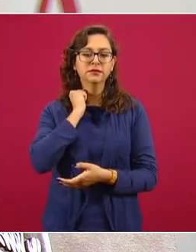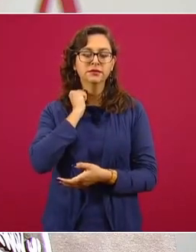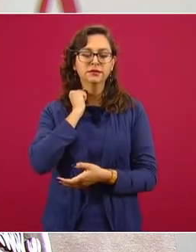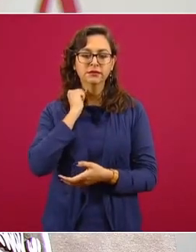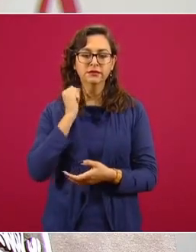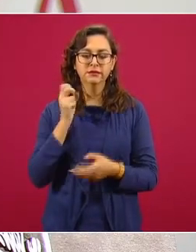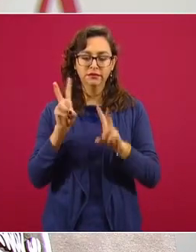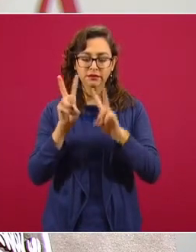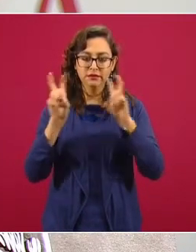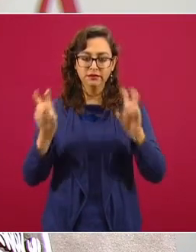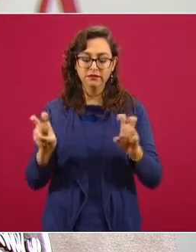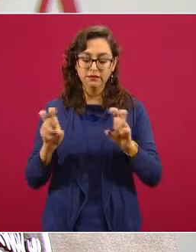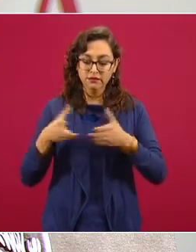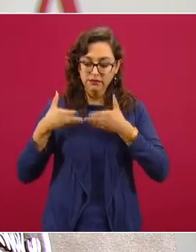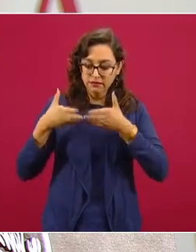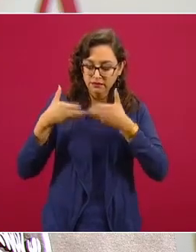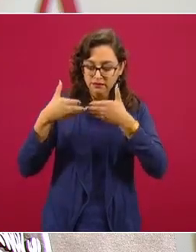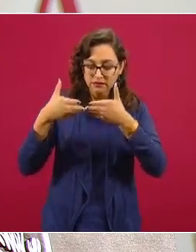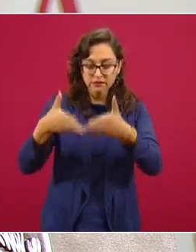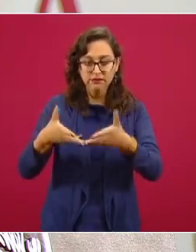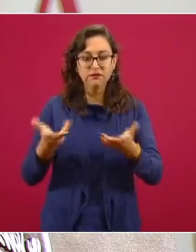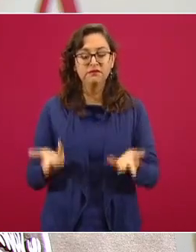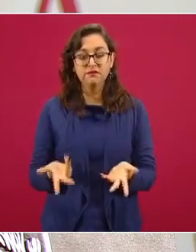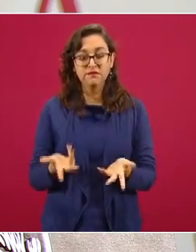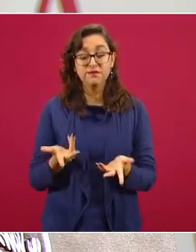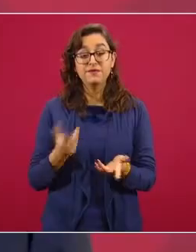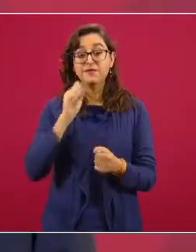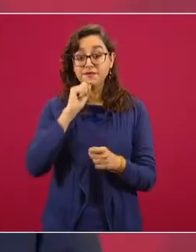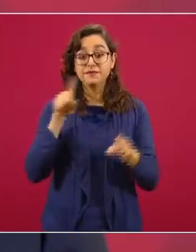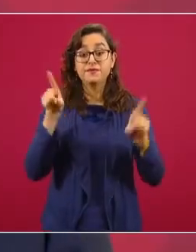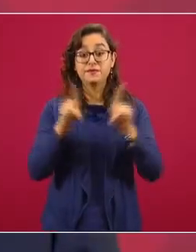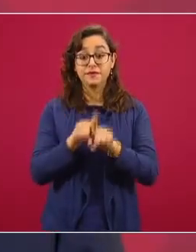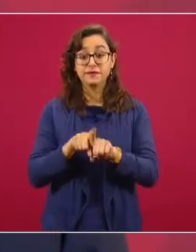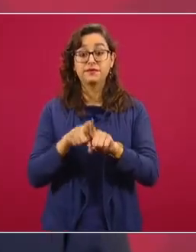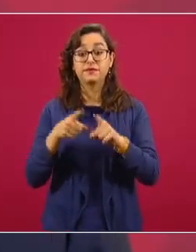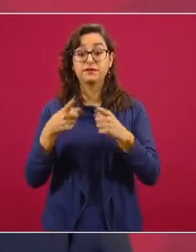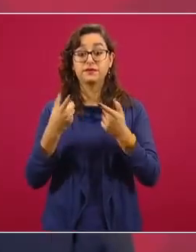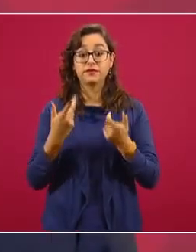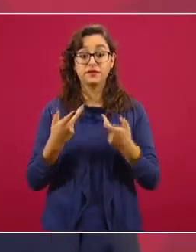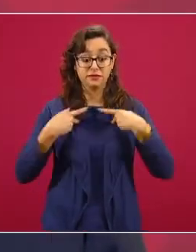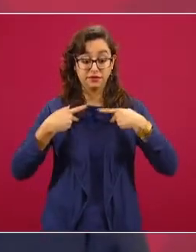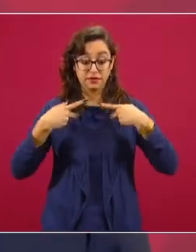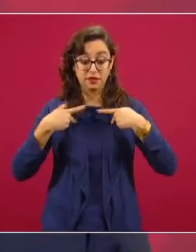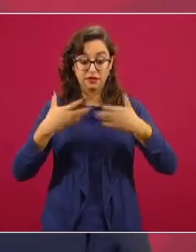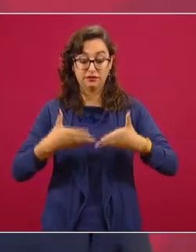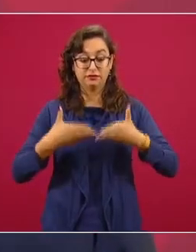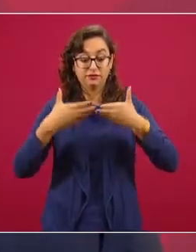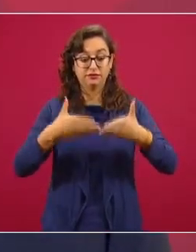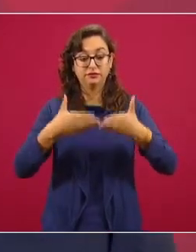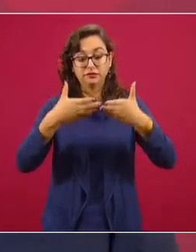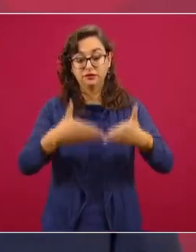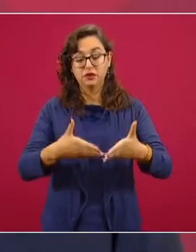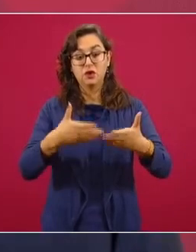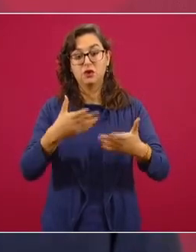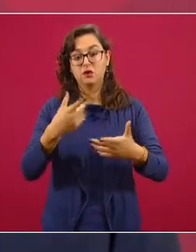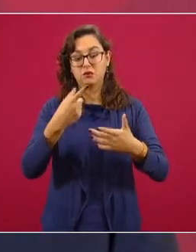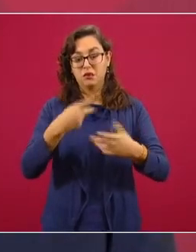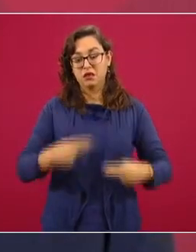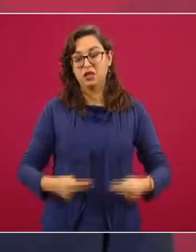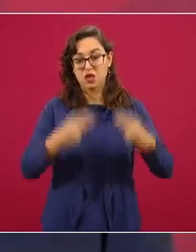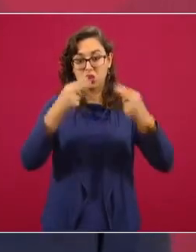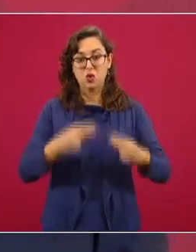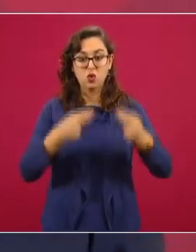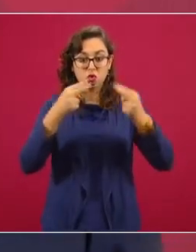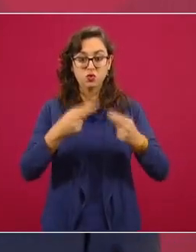sobre el manejo de puertos. Decirle a los marinos mercantes que no se preocupen, que al contrario les va a